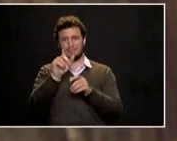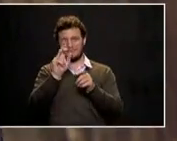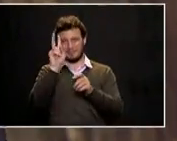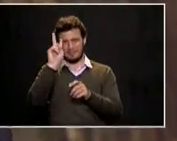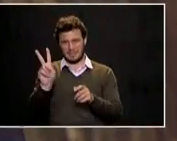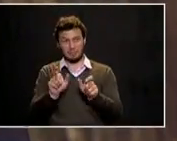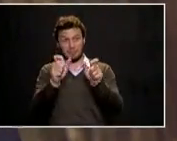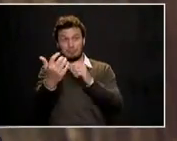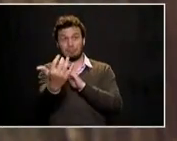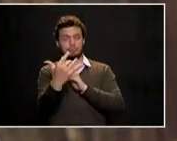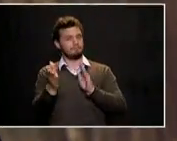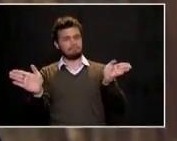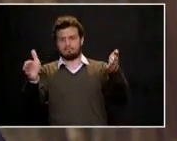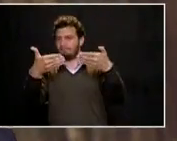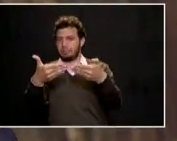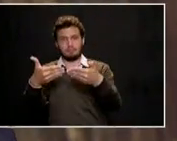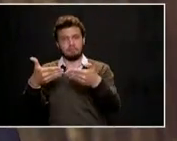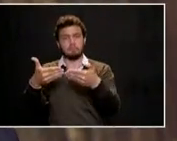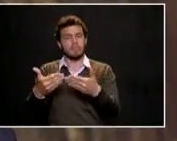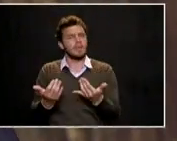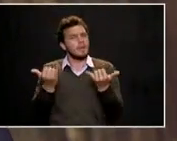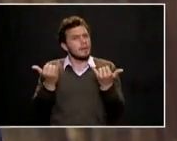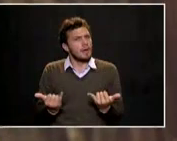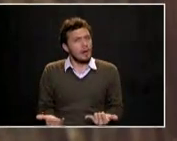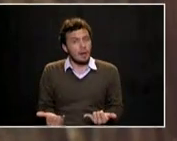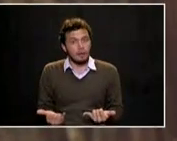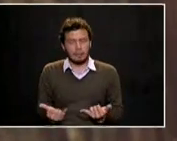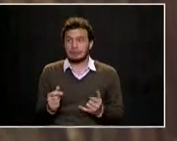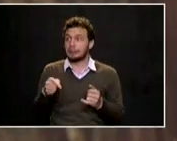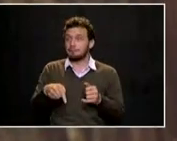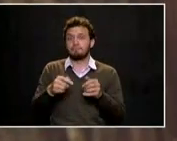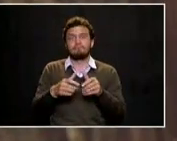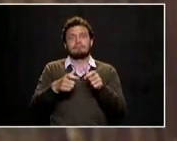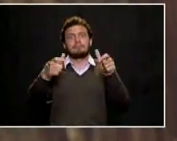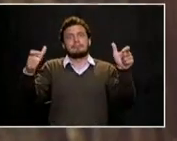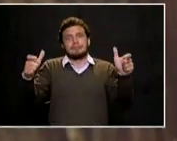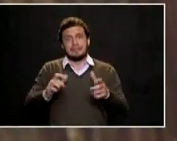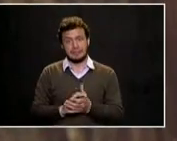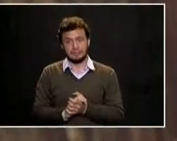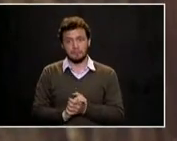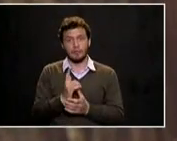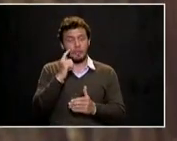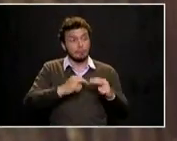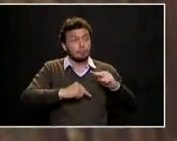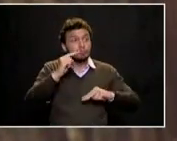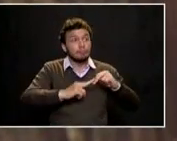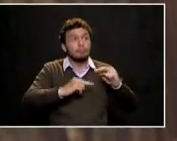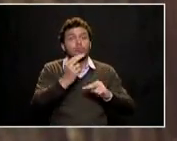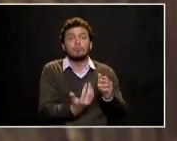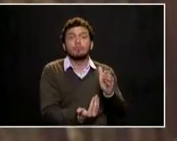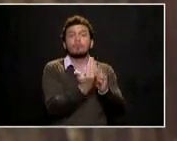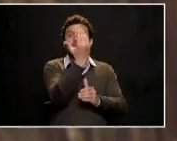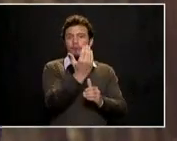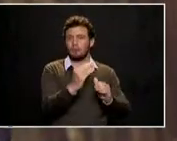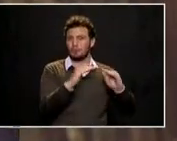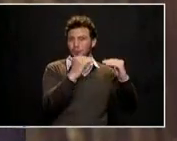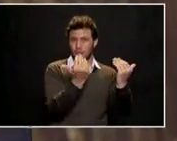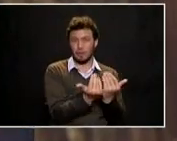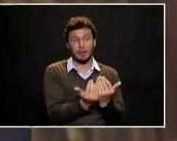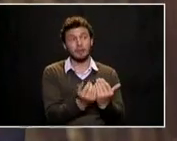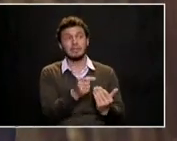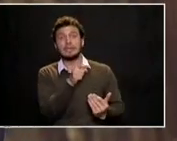construir para ellos cerca de unos 6 nuevos colegios. También en Buen Comienzo hay 4 mil niños. La verdad es que